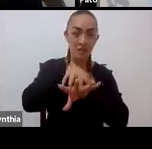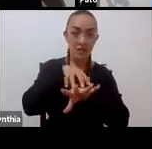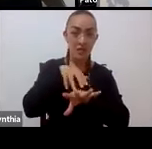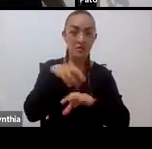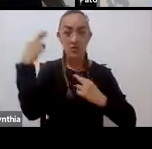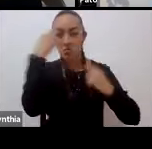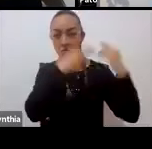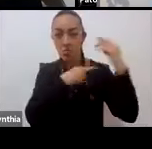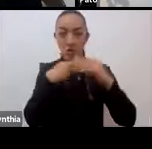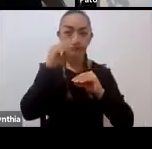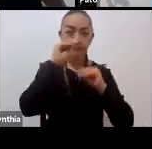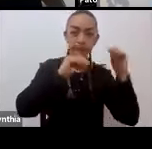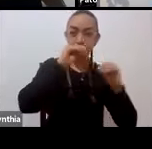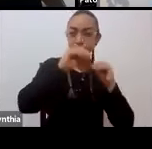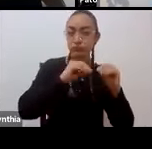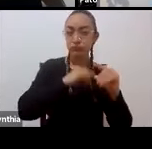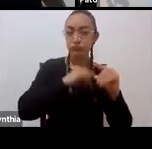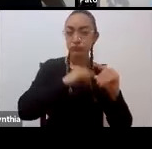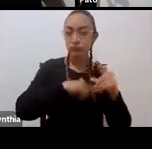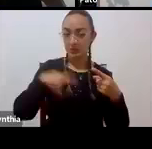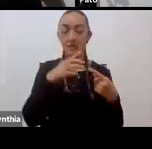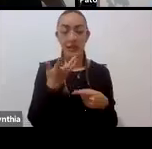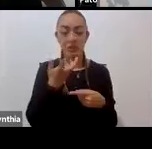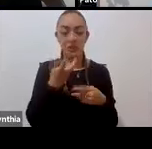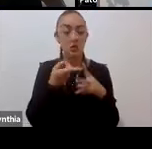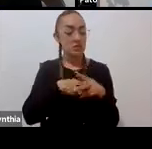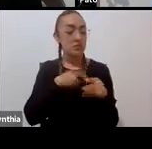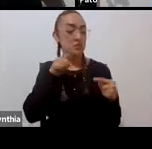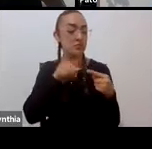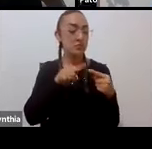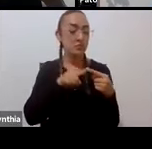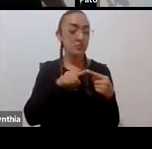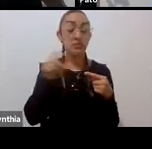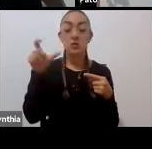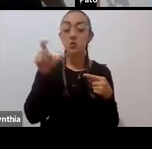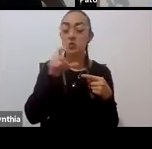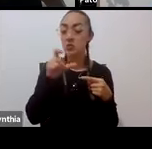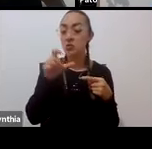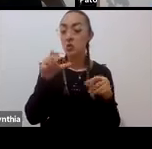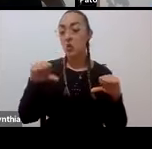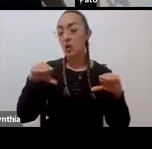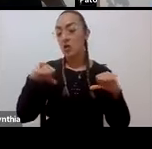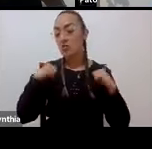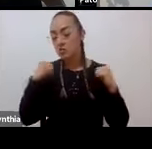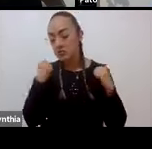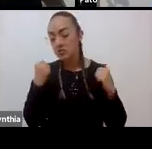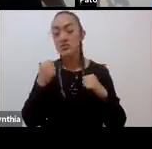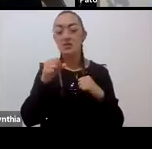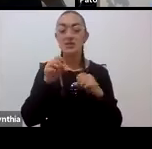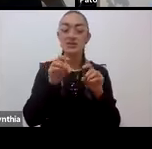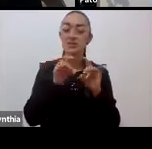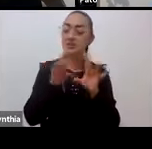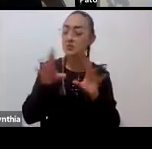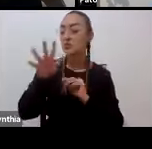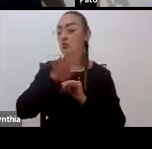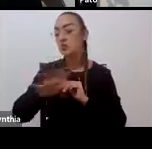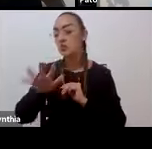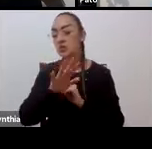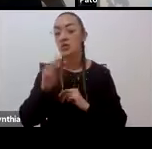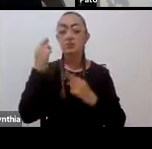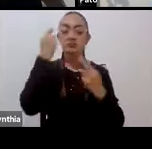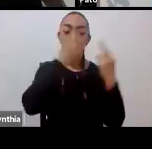son fundamentales. La primera, al estar analizando la situación de los adolescentes y de los jóvenes,